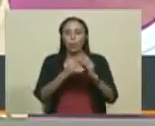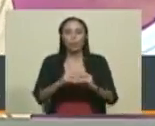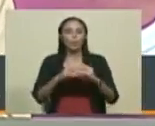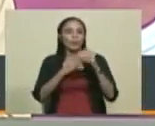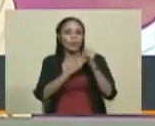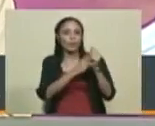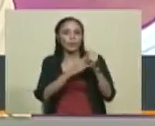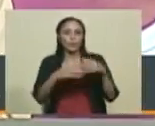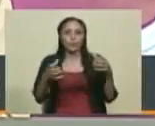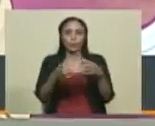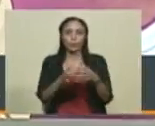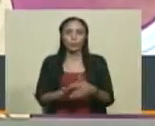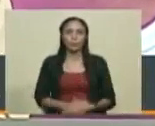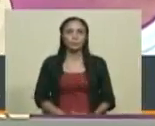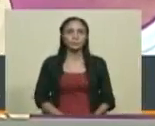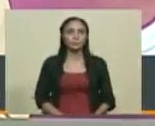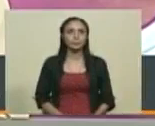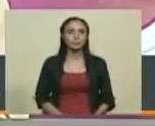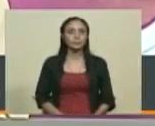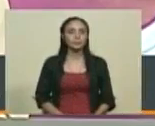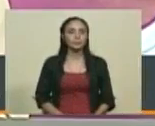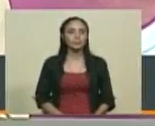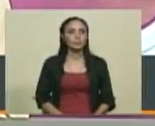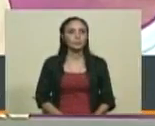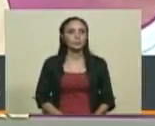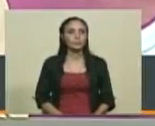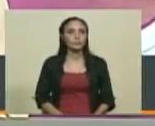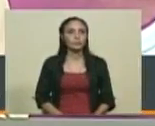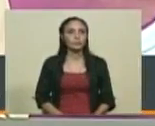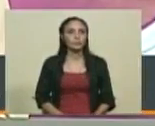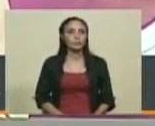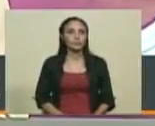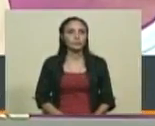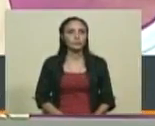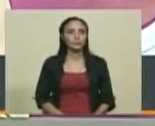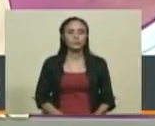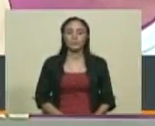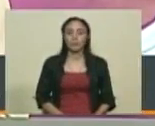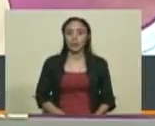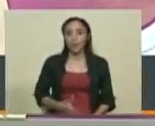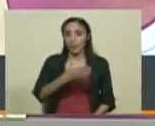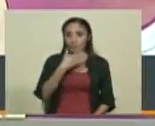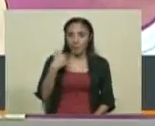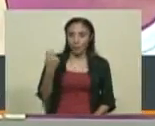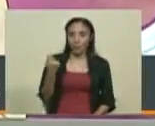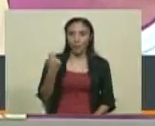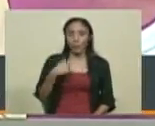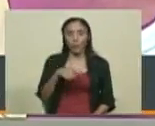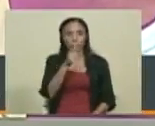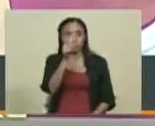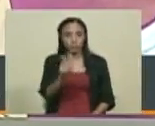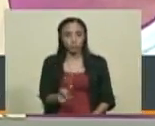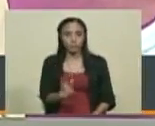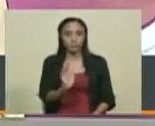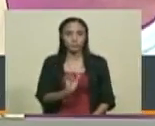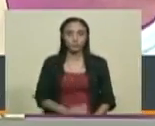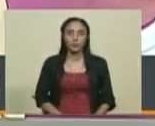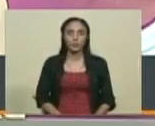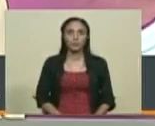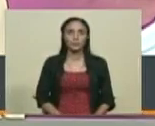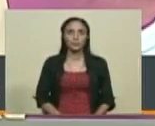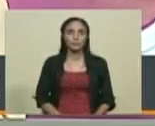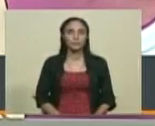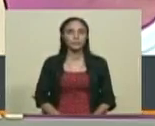dirigentes. Nos lleva a una mejoría como ser humano, como colectivo. Esto lo digo